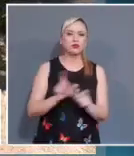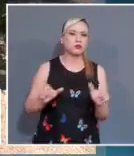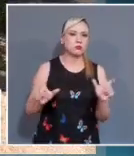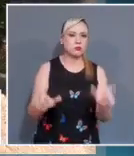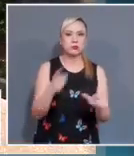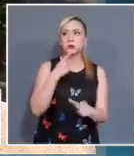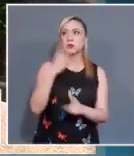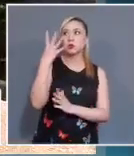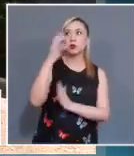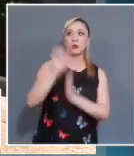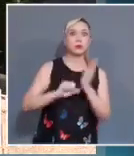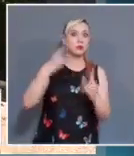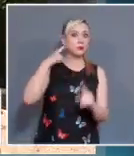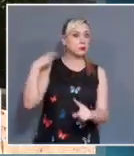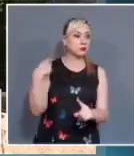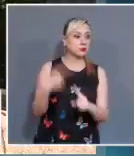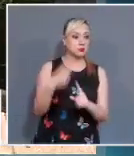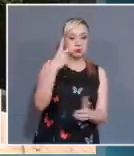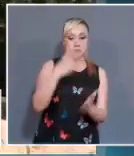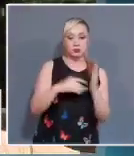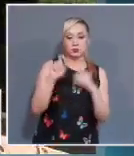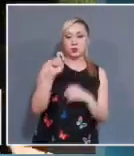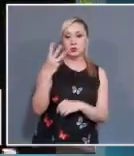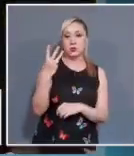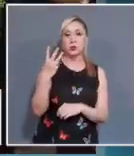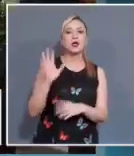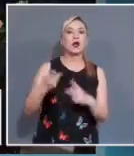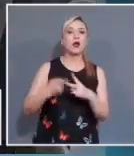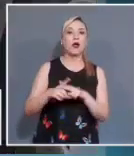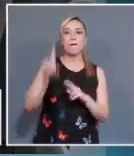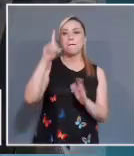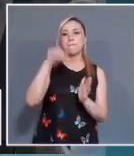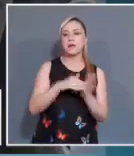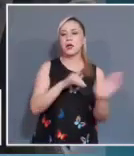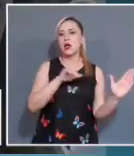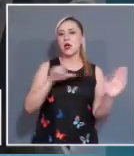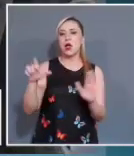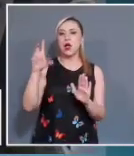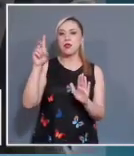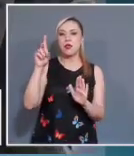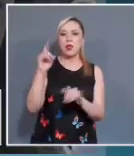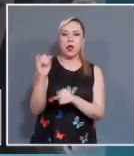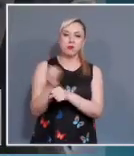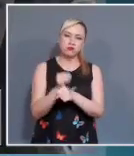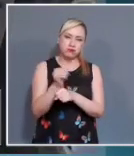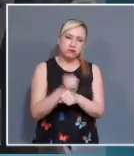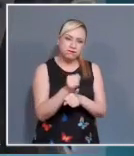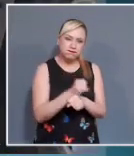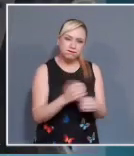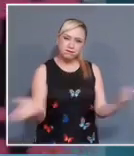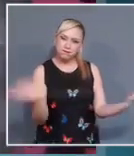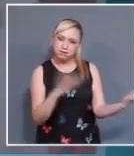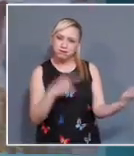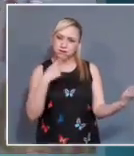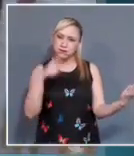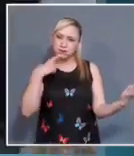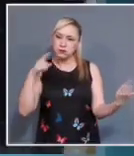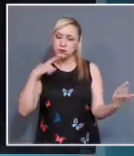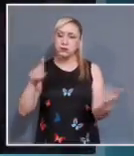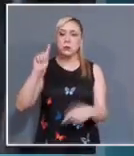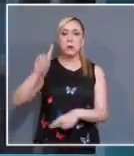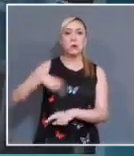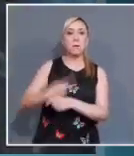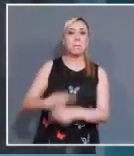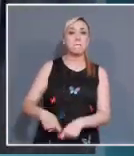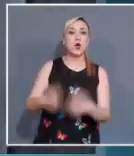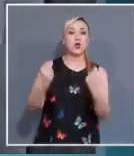año se han iniciado 1.730 carpetas de investigación por el delito de violación en las 32 entidades del país.